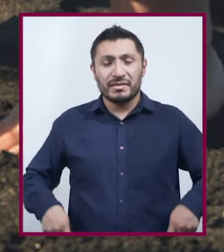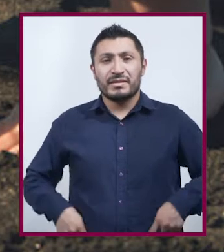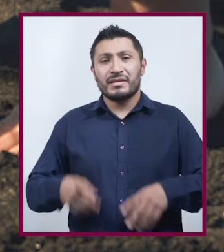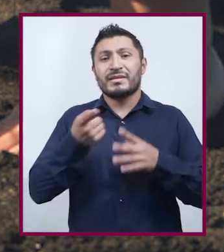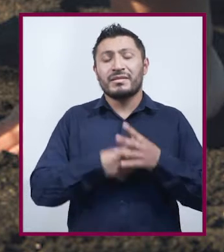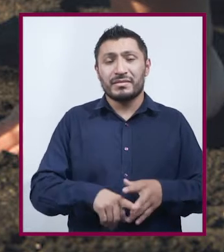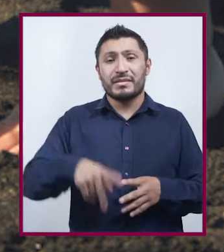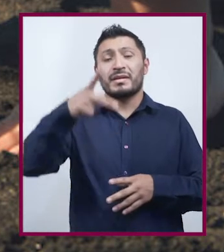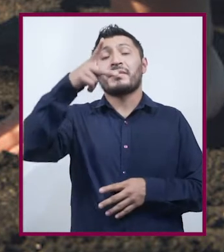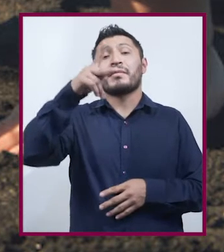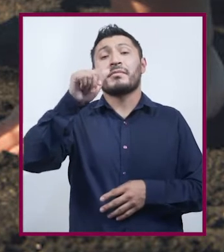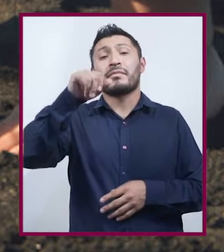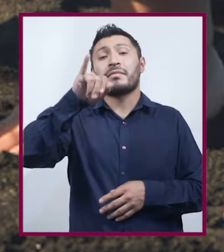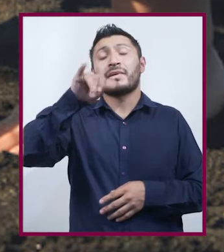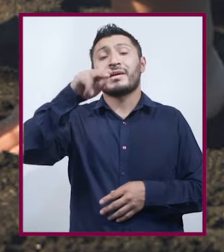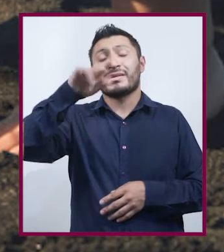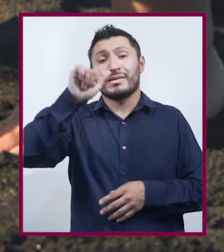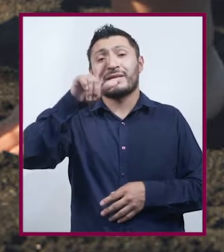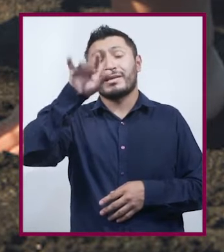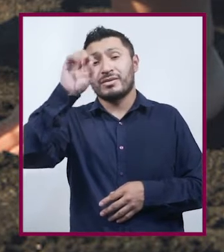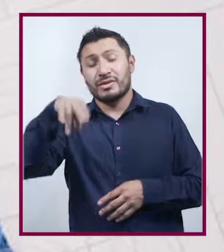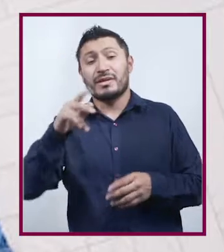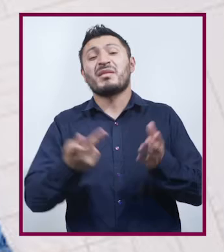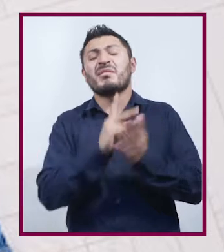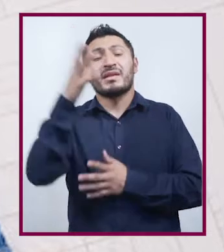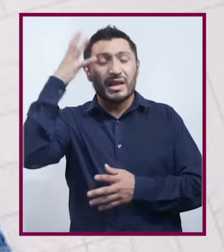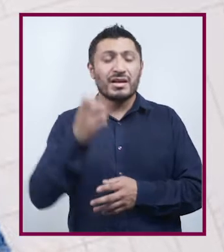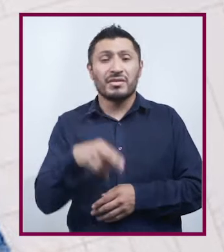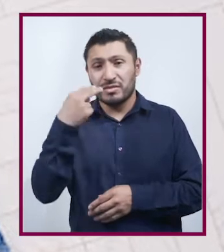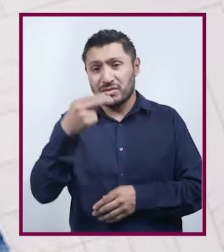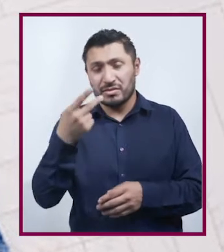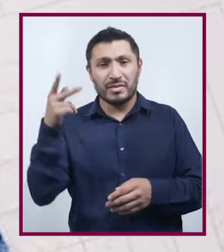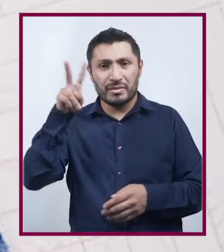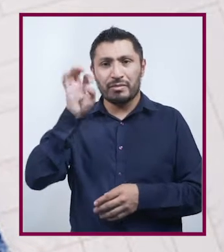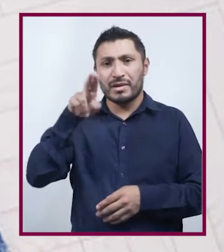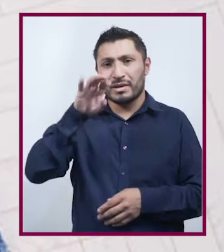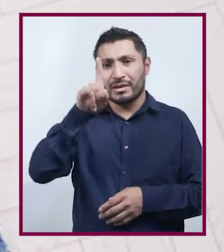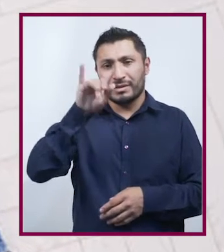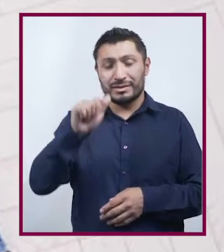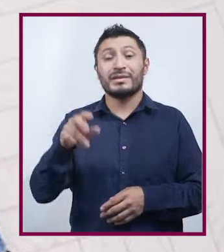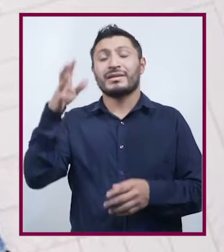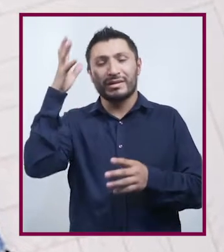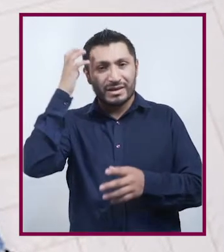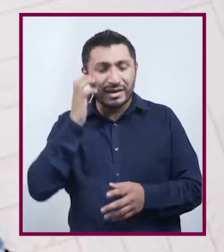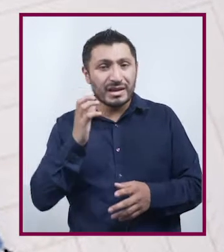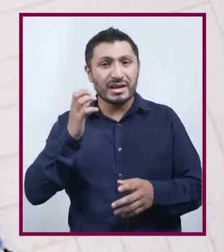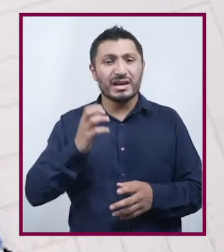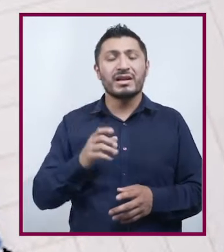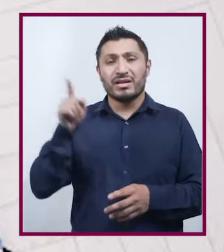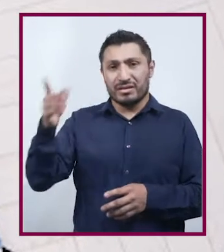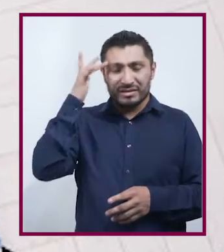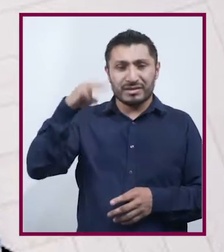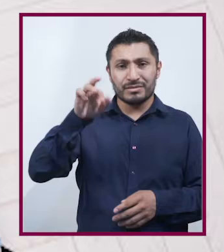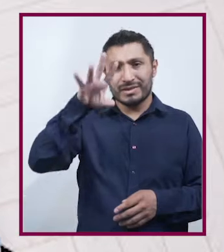de pianta y leone, es decir, planta de león, un apodo dado a los venecianos, pues el león de San Marcos es